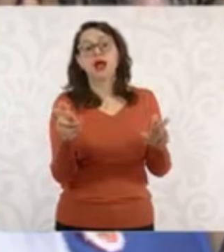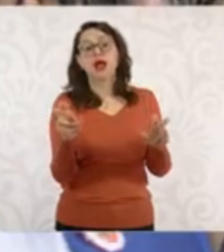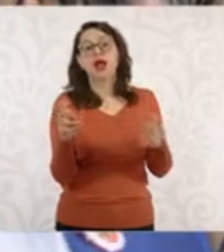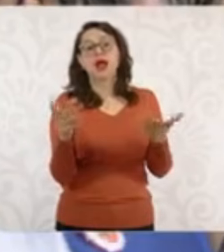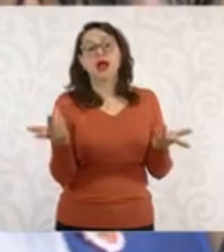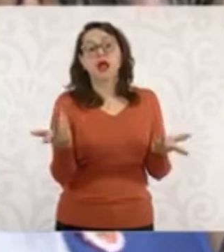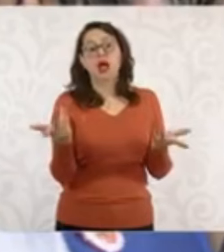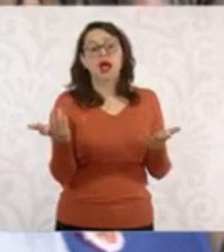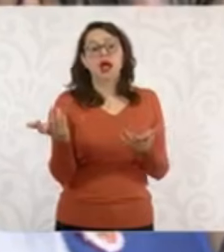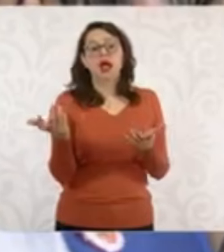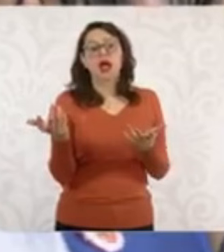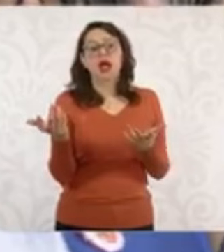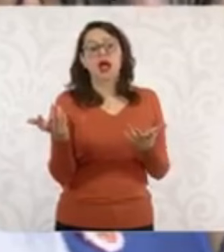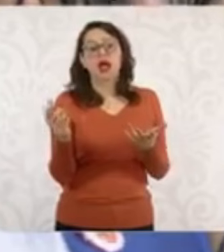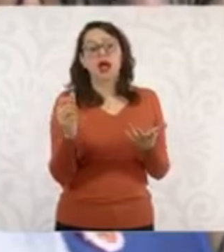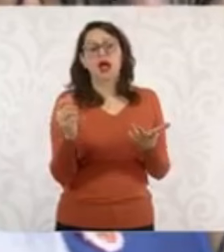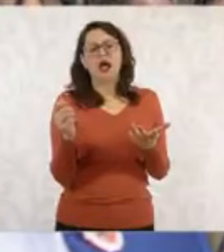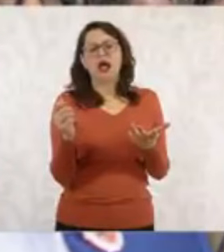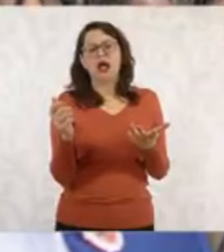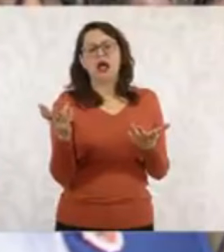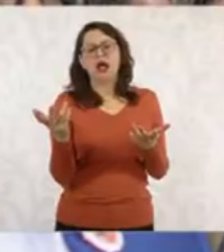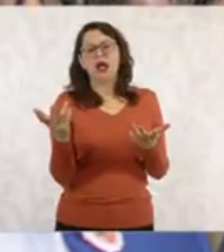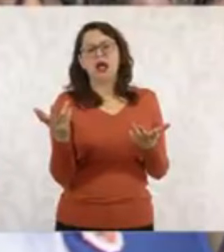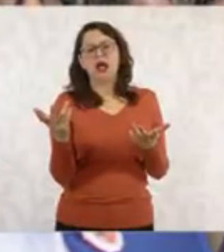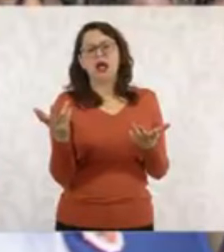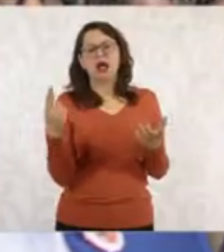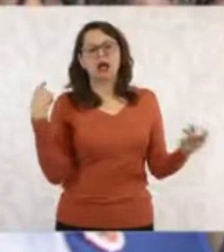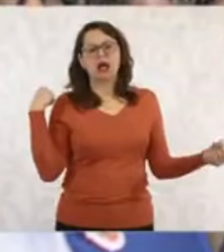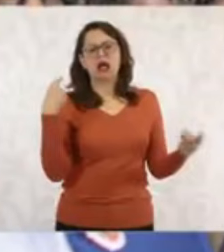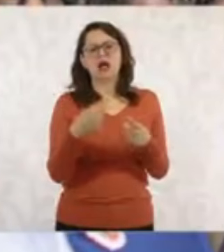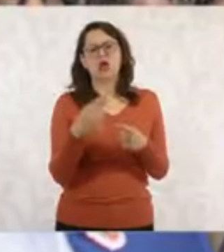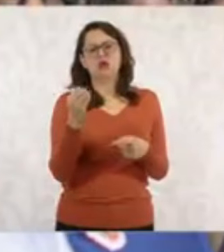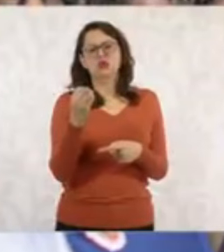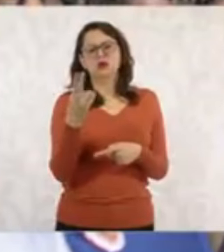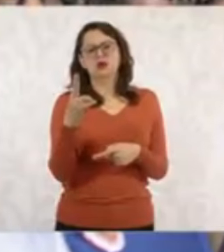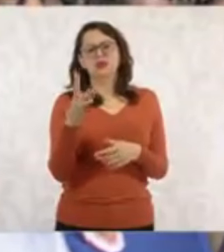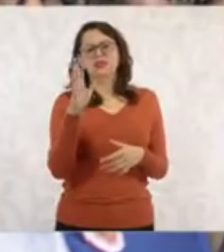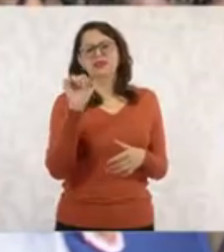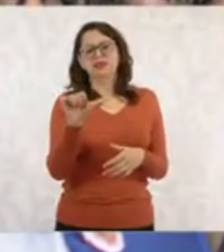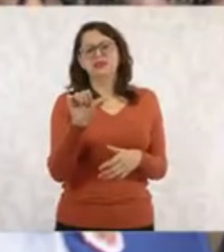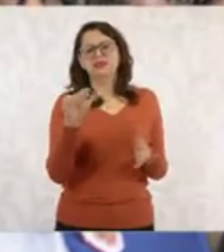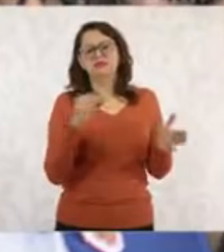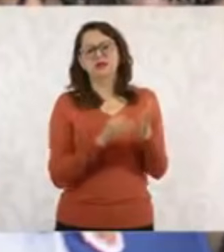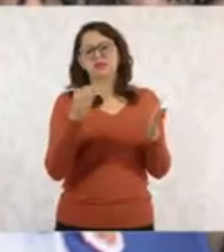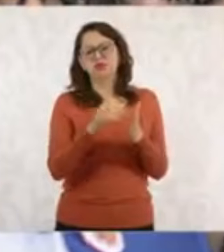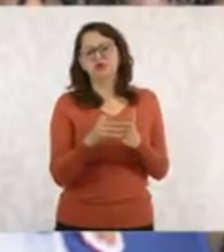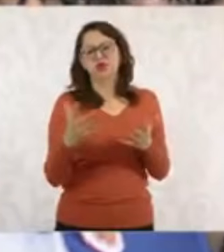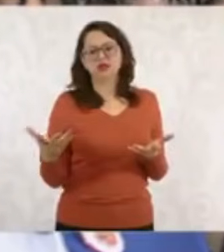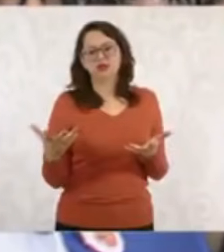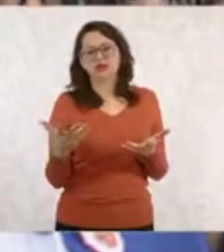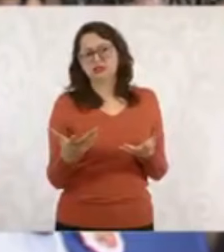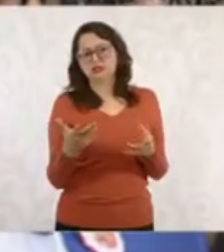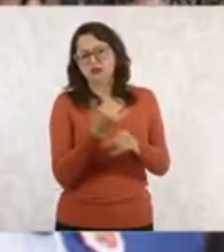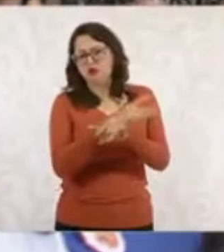pues cuánto se ha querellado hasta octubre, noviembre eran 16,000 millones. Preguntarle si ha tenido